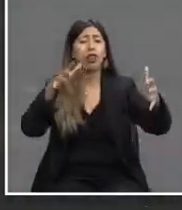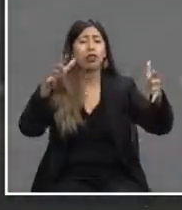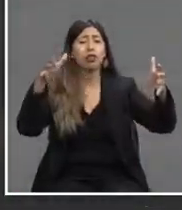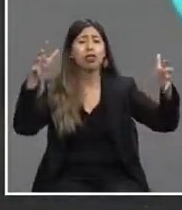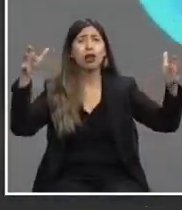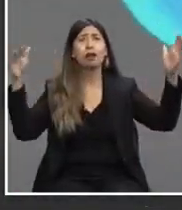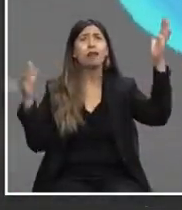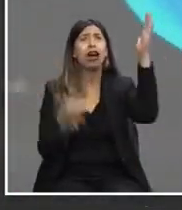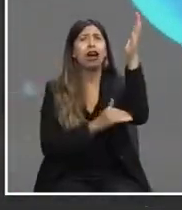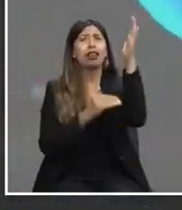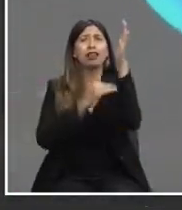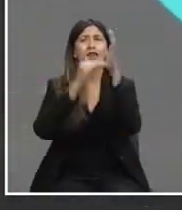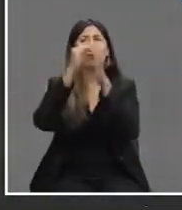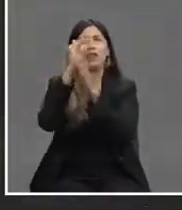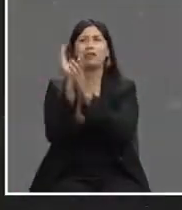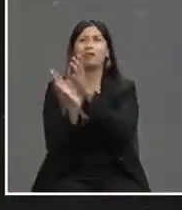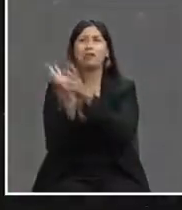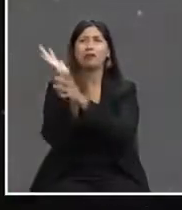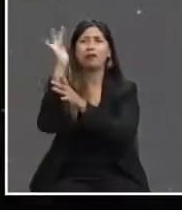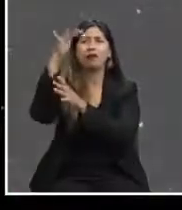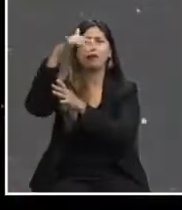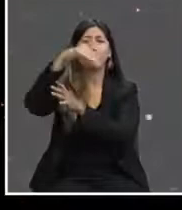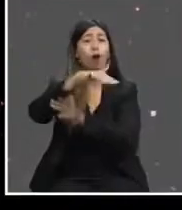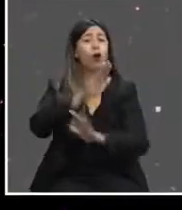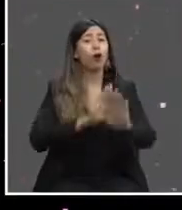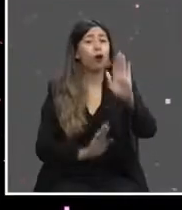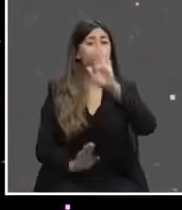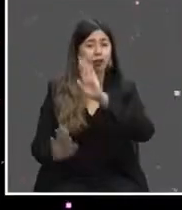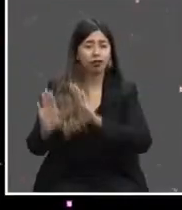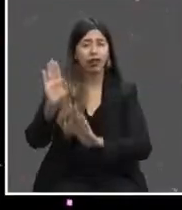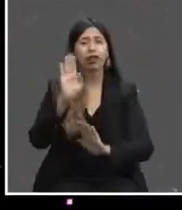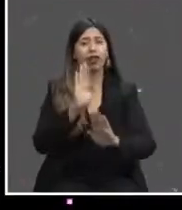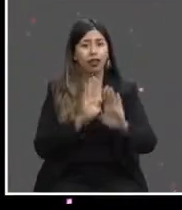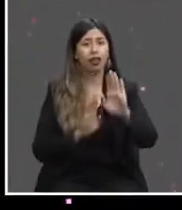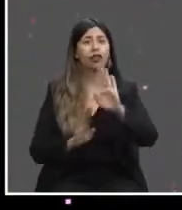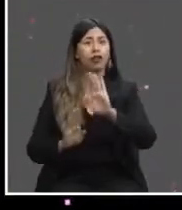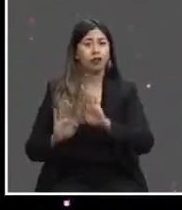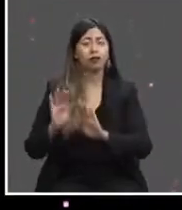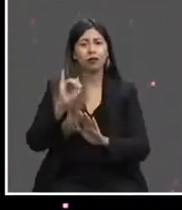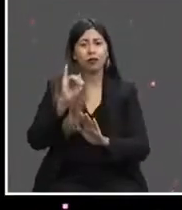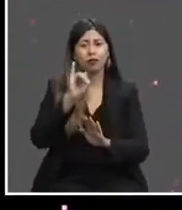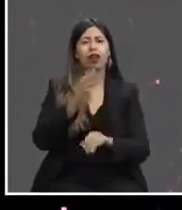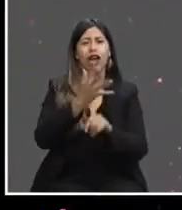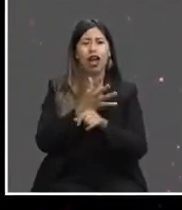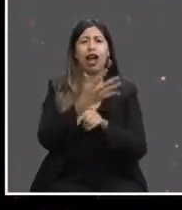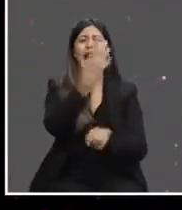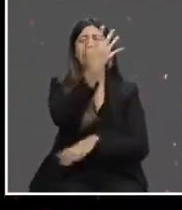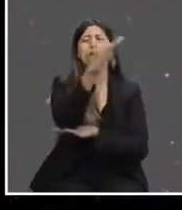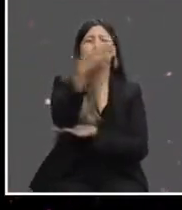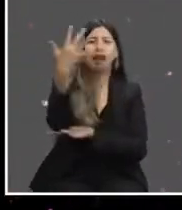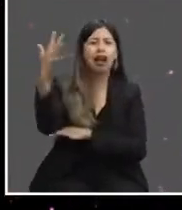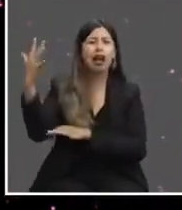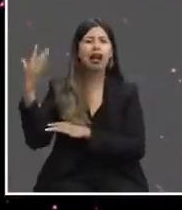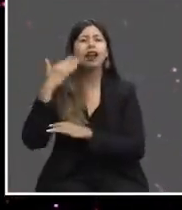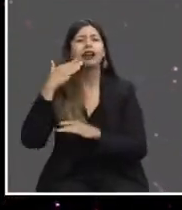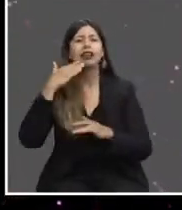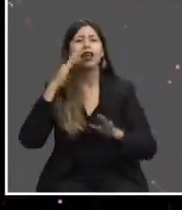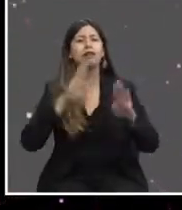edificios volcánicos. Los protegemos, ¿cierto? Hay parques, reservas naturales asociados a